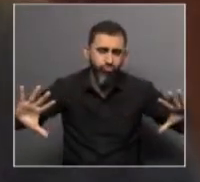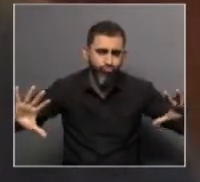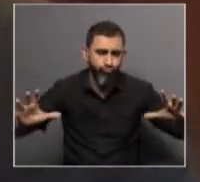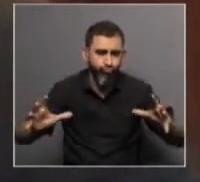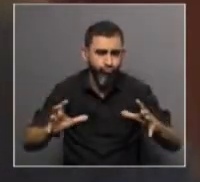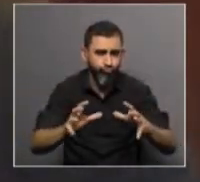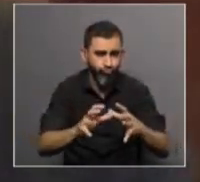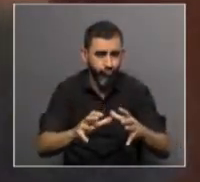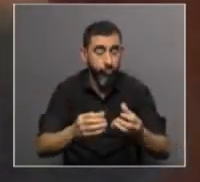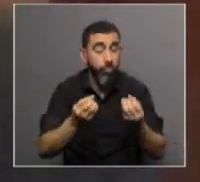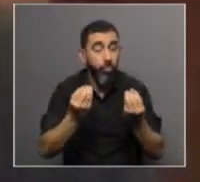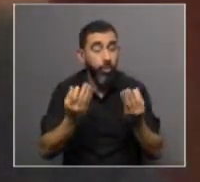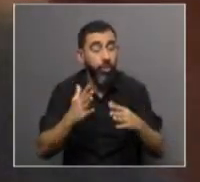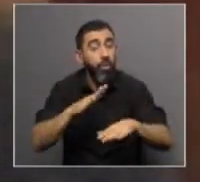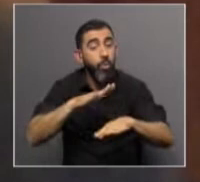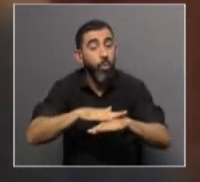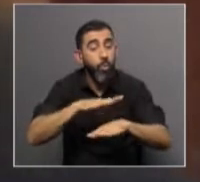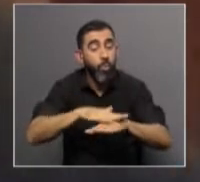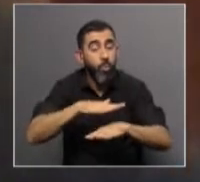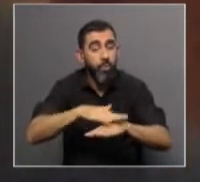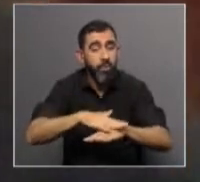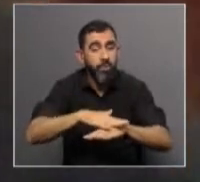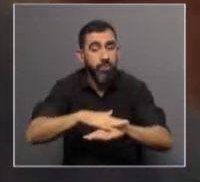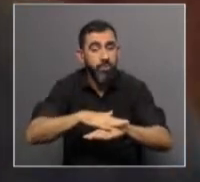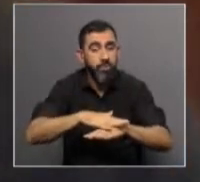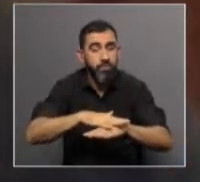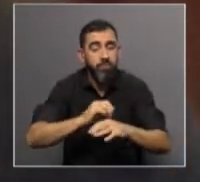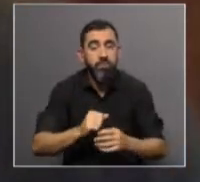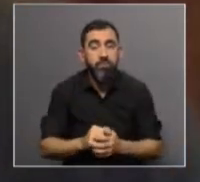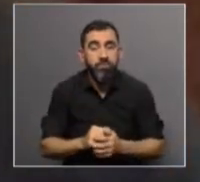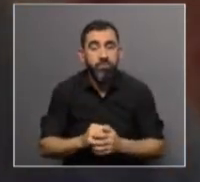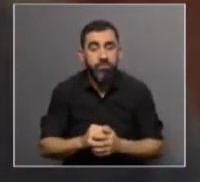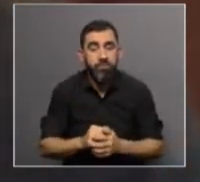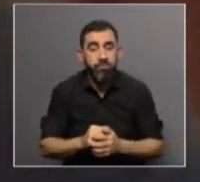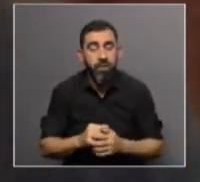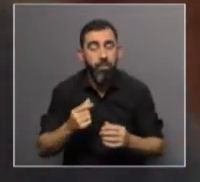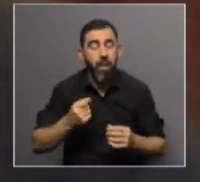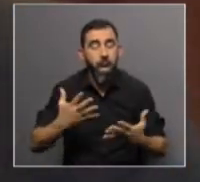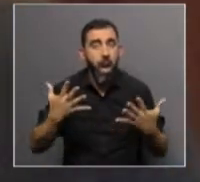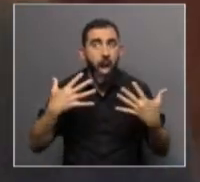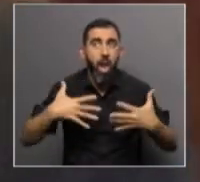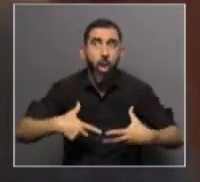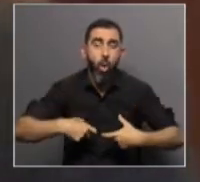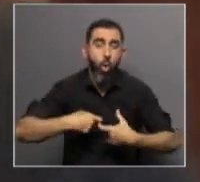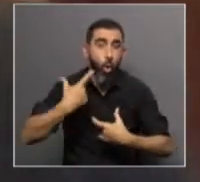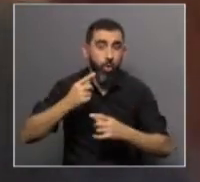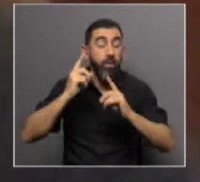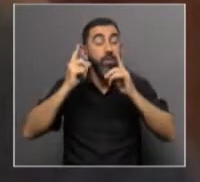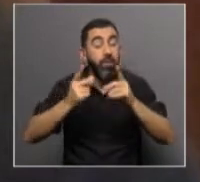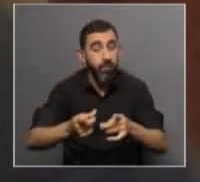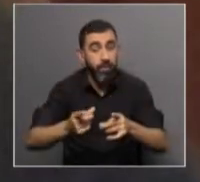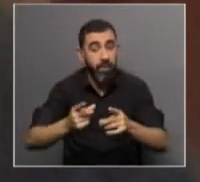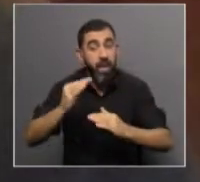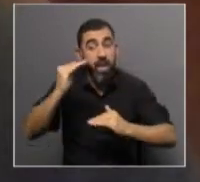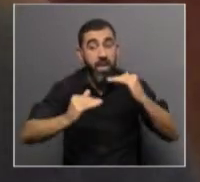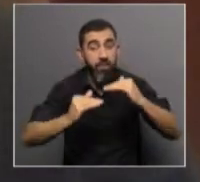mucho como consecuencia de la mayor temperatura, y al mismo tiempo el